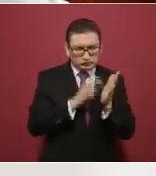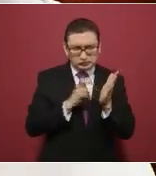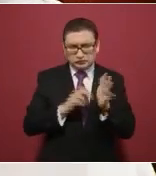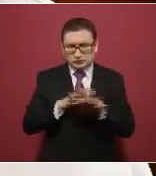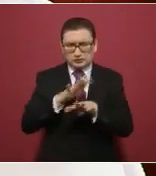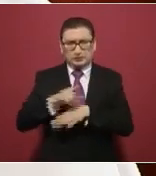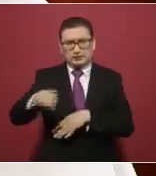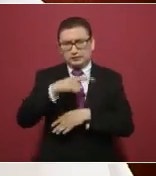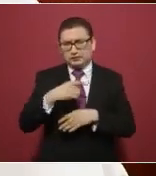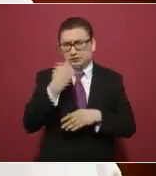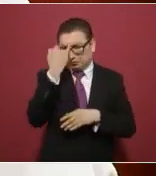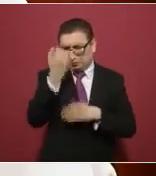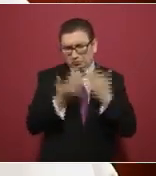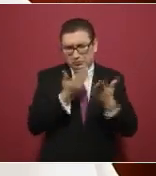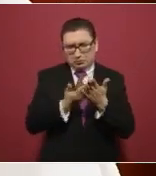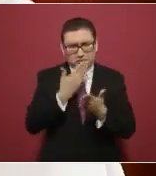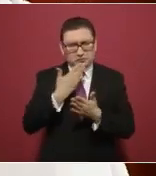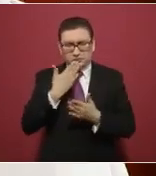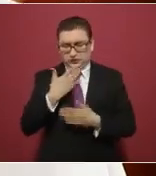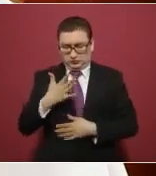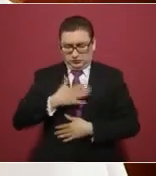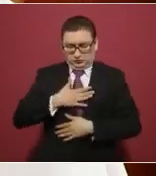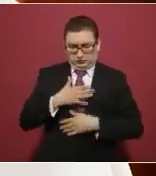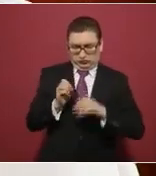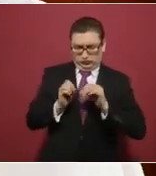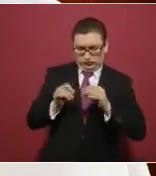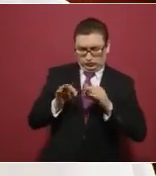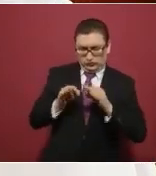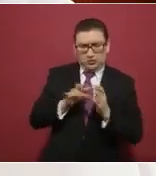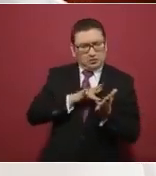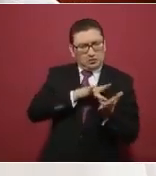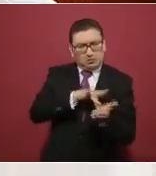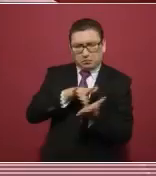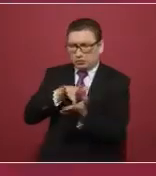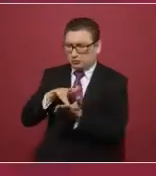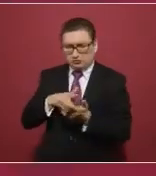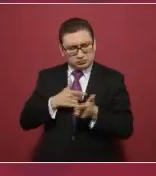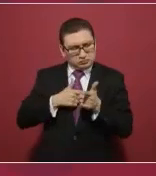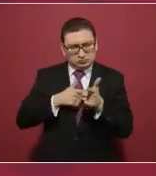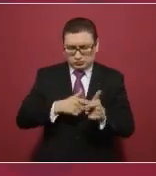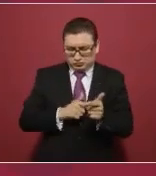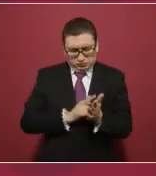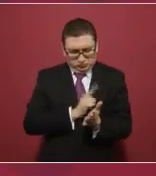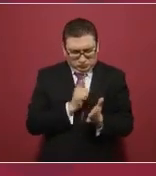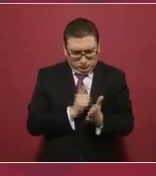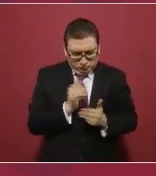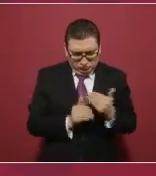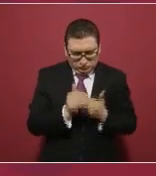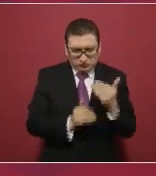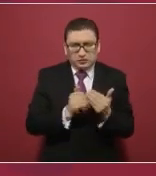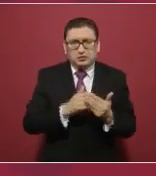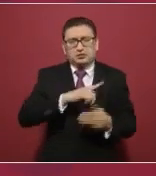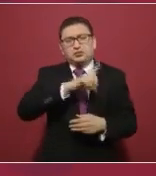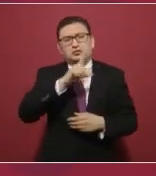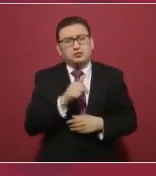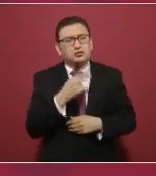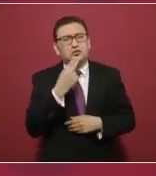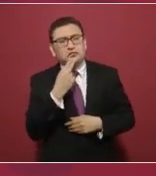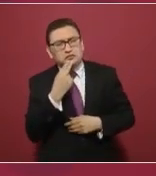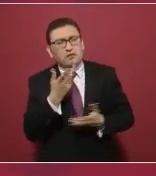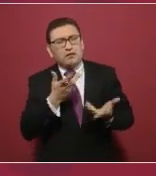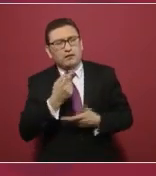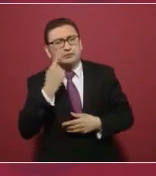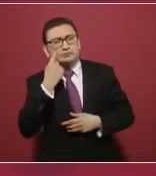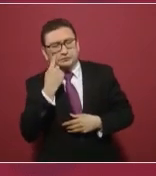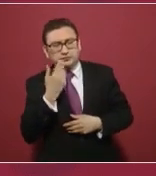en esta segunda etapa. Mi oficina continuará apoyando estos procesos legislativos y su posterior implementación. La